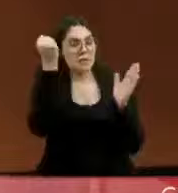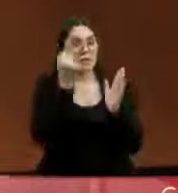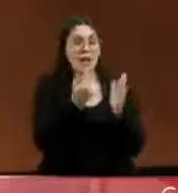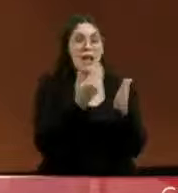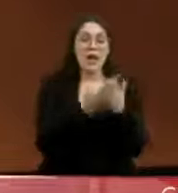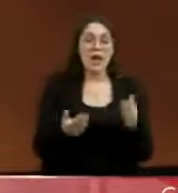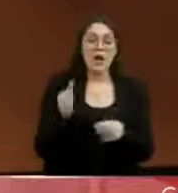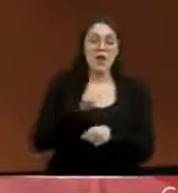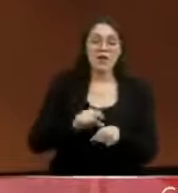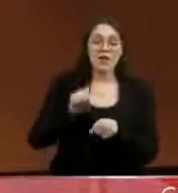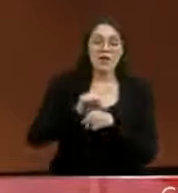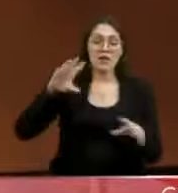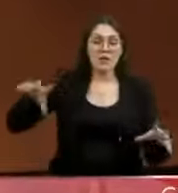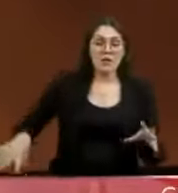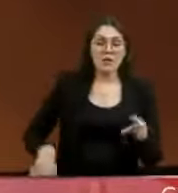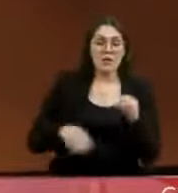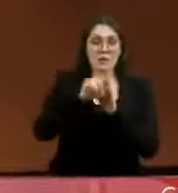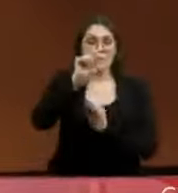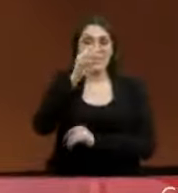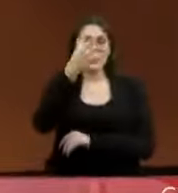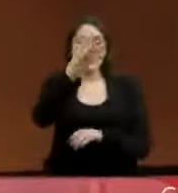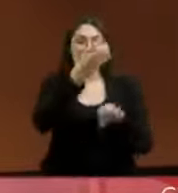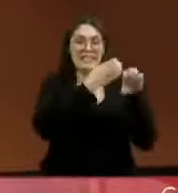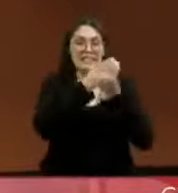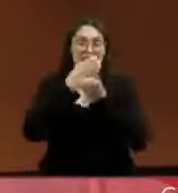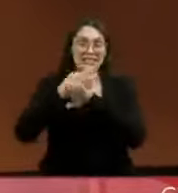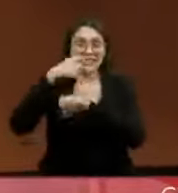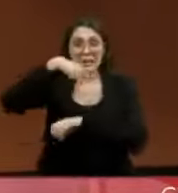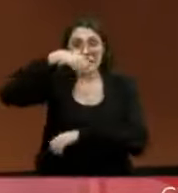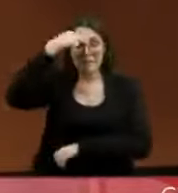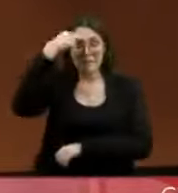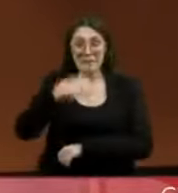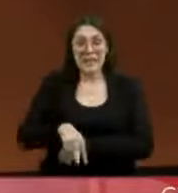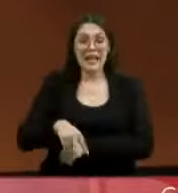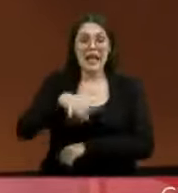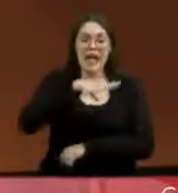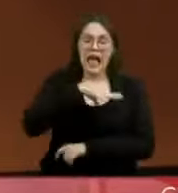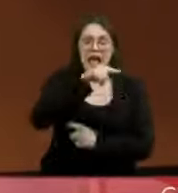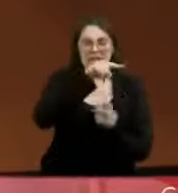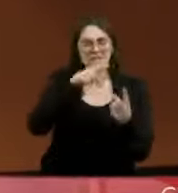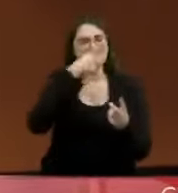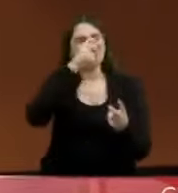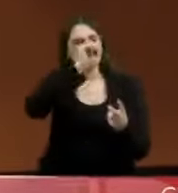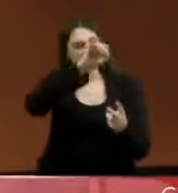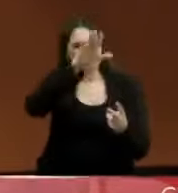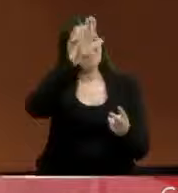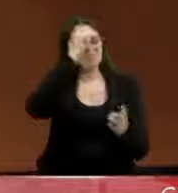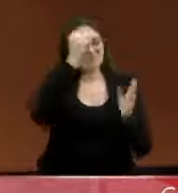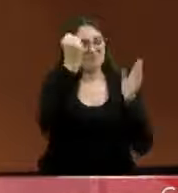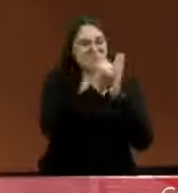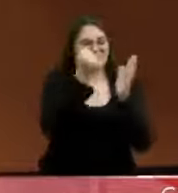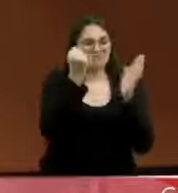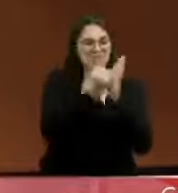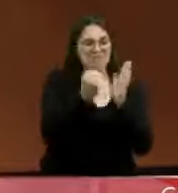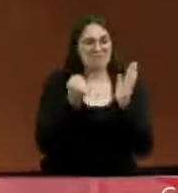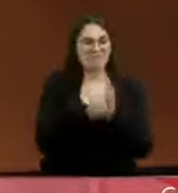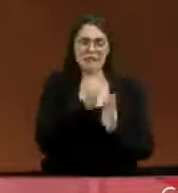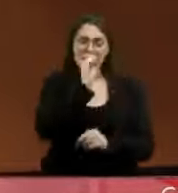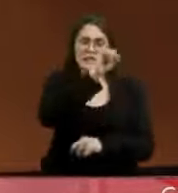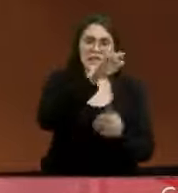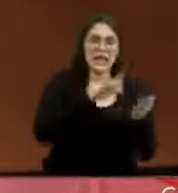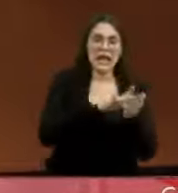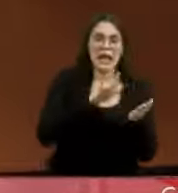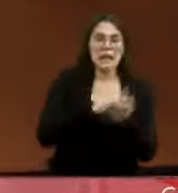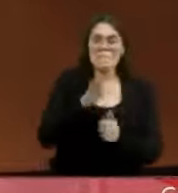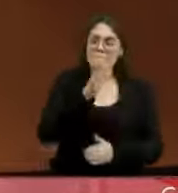hoy, 24 congresos de los estados de la República han validado con su voto muy superior